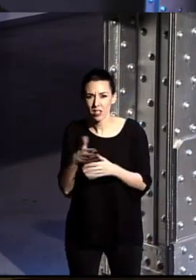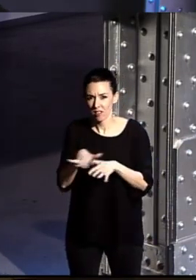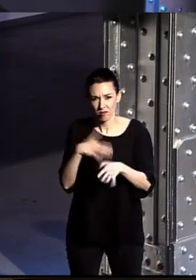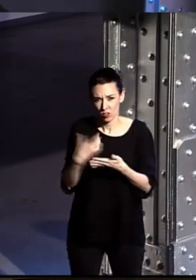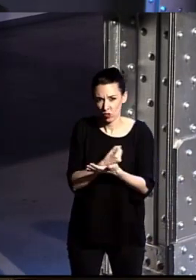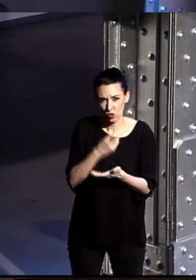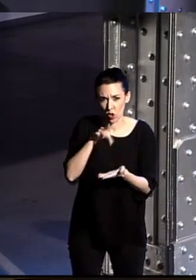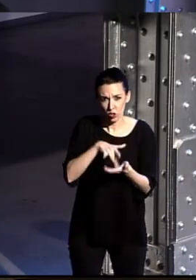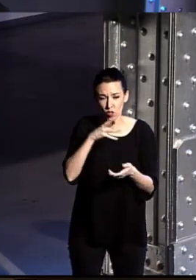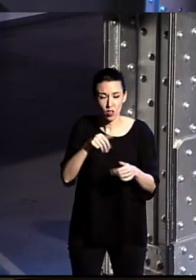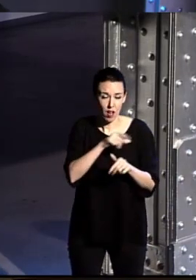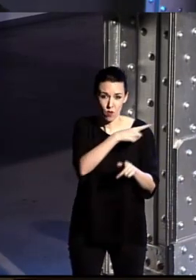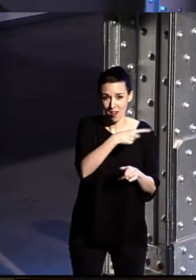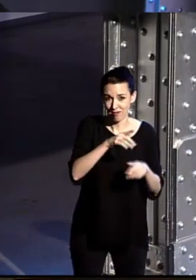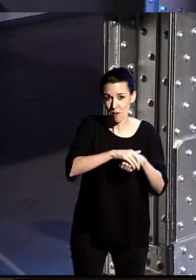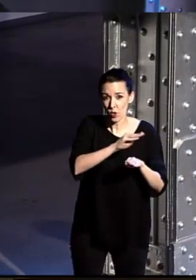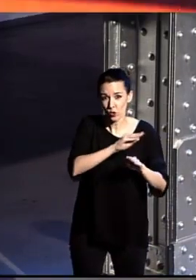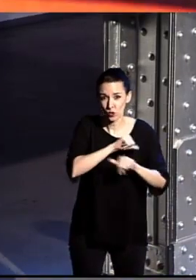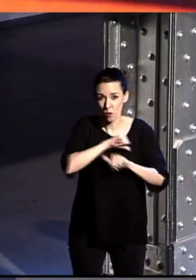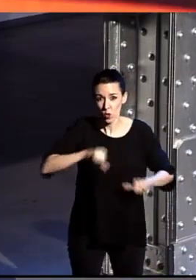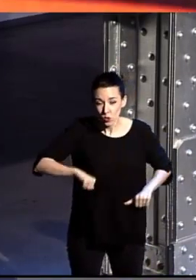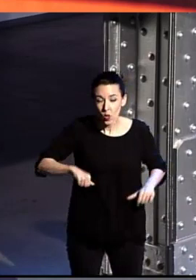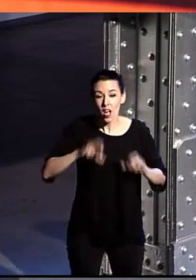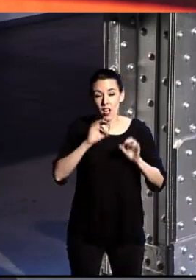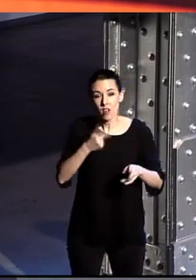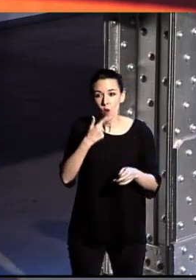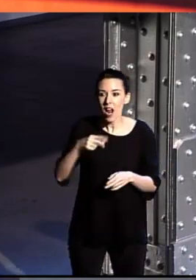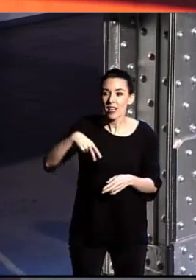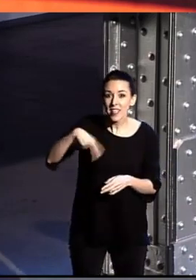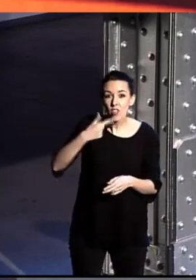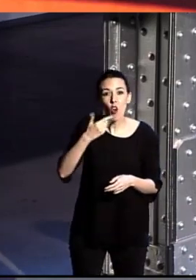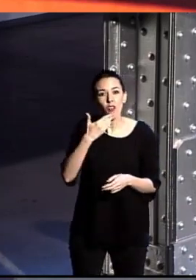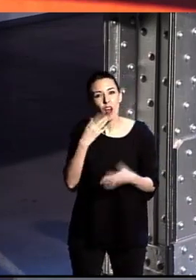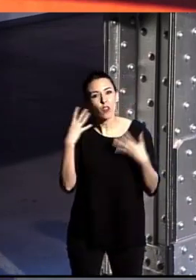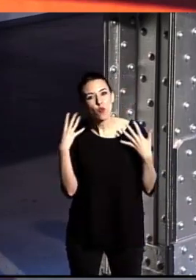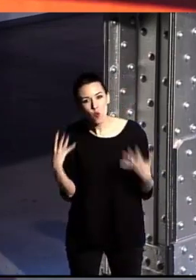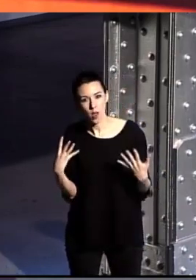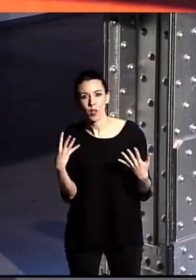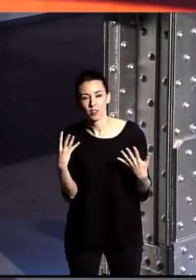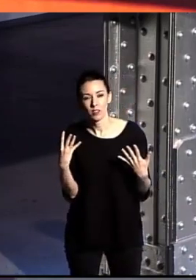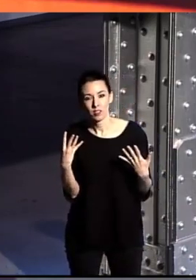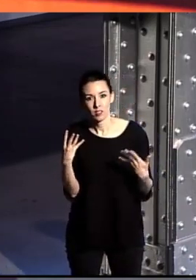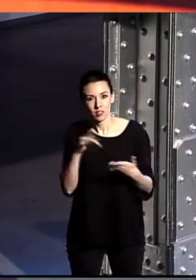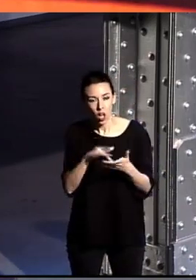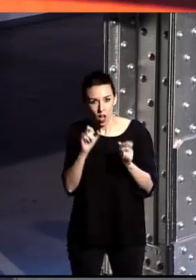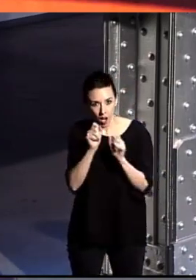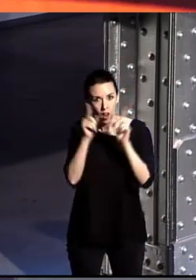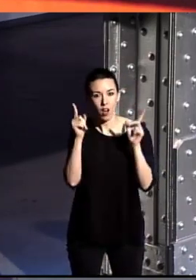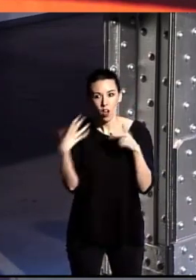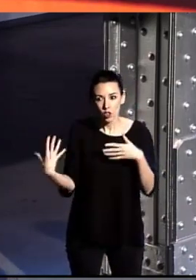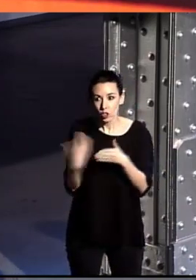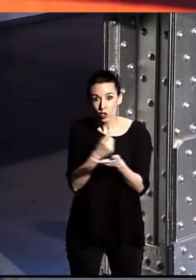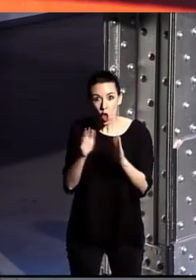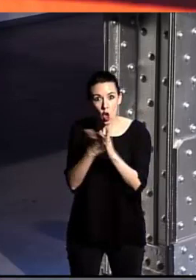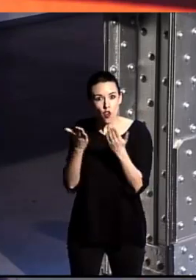lo que pasa, que es por portugués, que es como Long John Silver, y cuando Nino, que es un niño de 9 años, que descubre todas